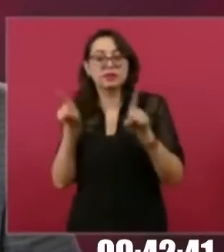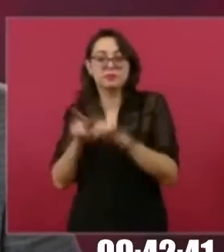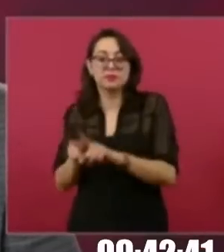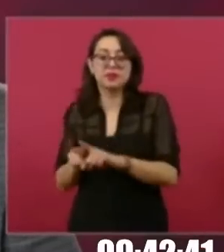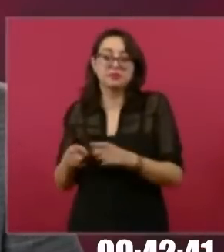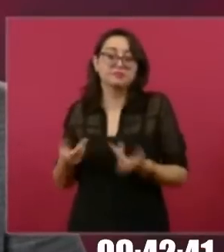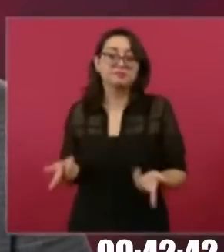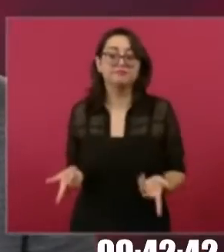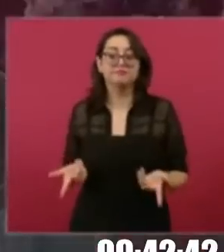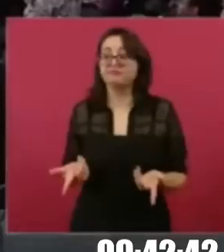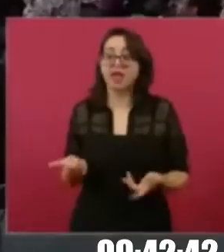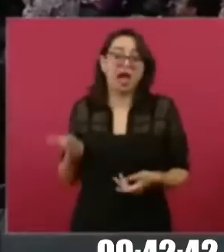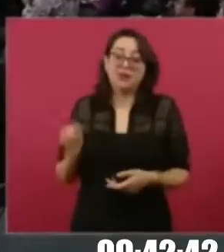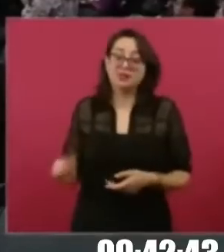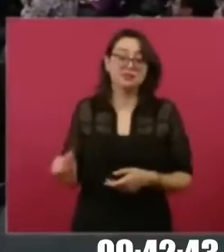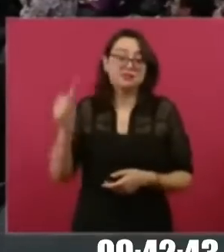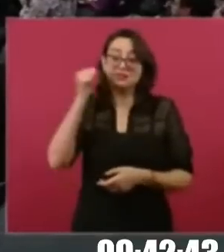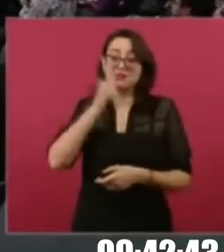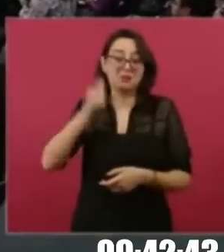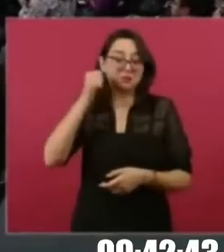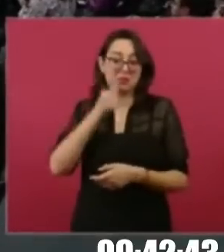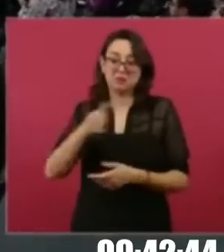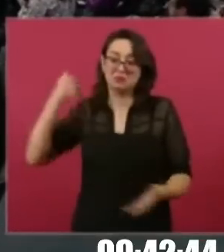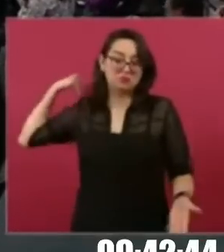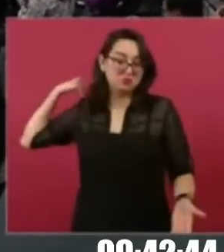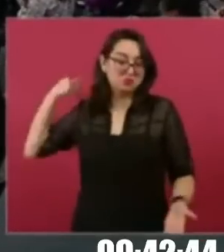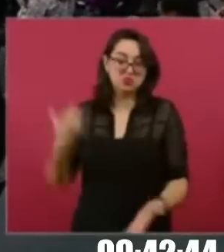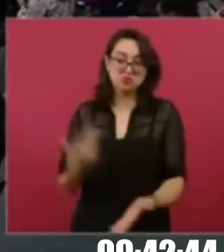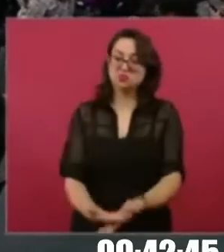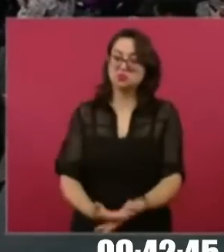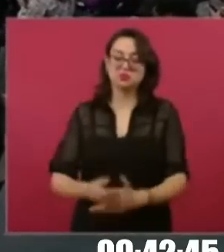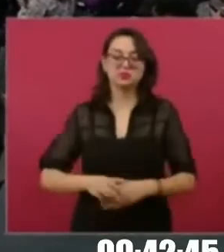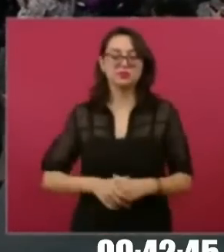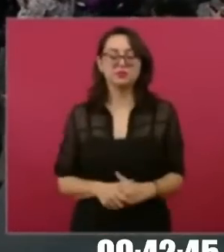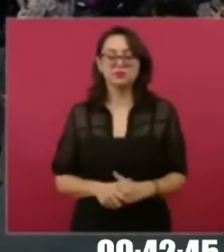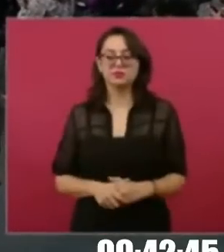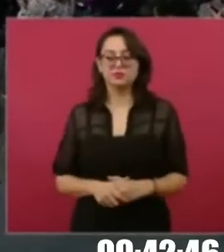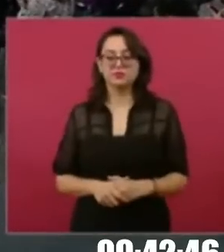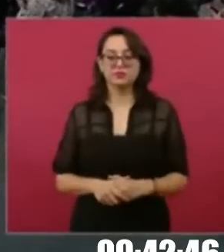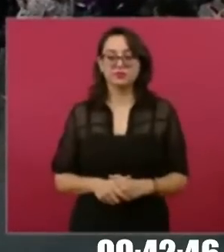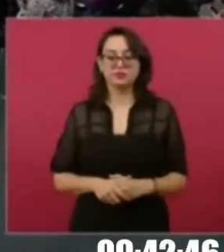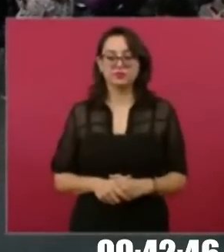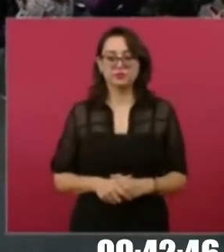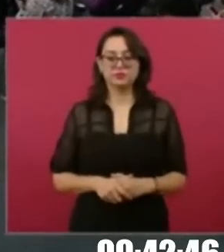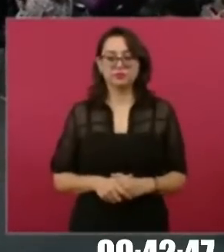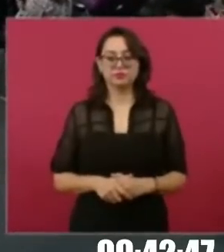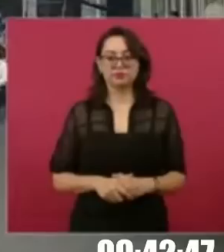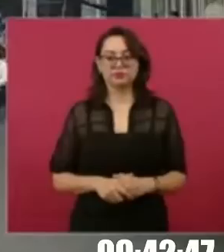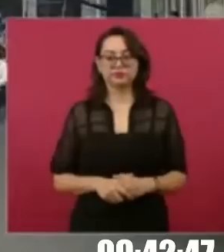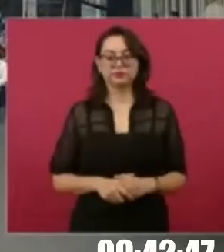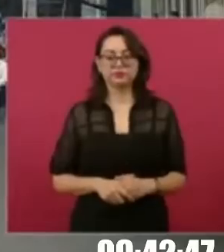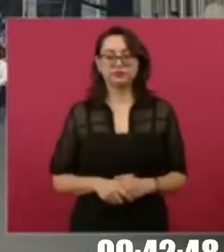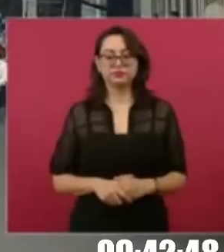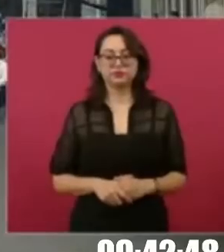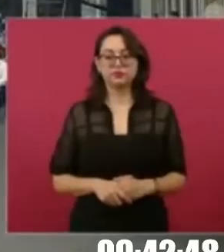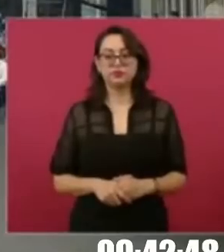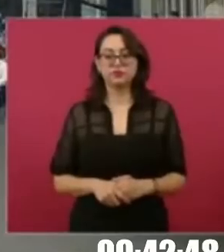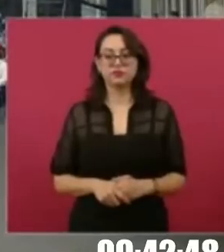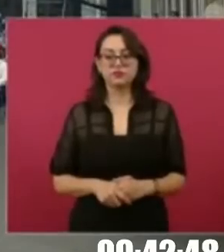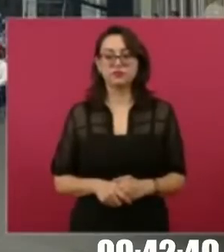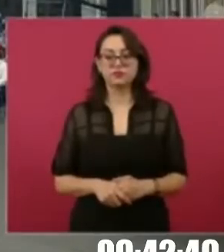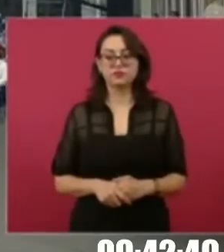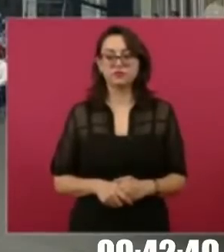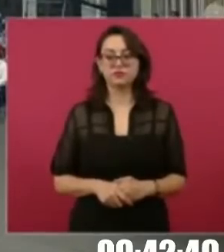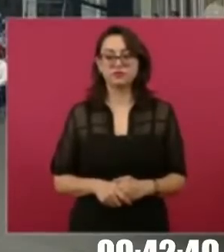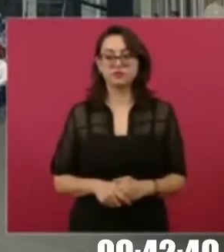que así es Con permiso algunas Fuentes que citan a la secretaría de salud de supuestos muertos fallecidos